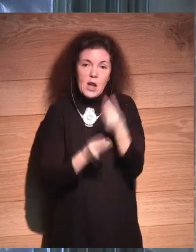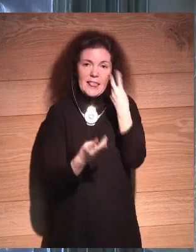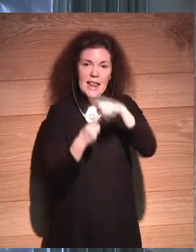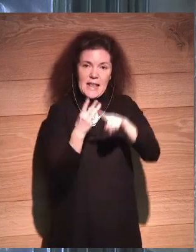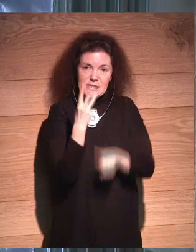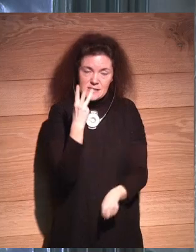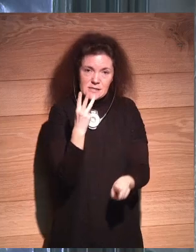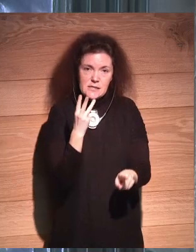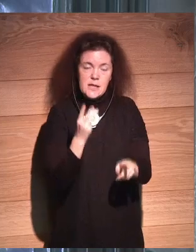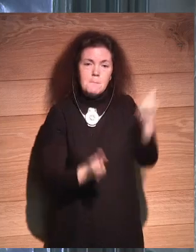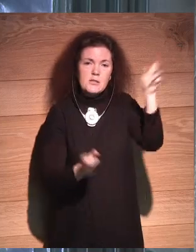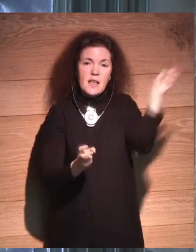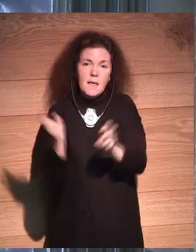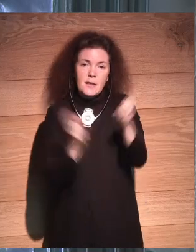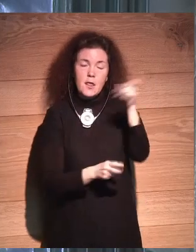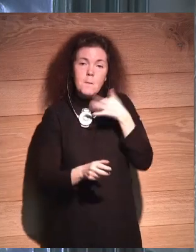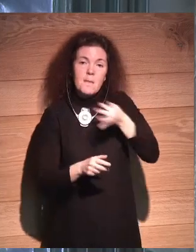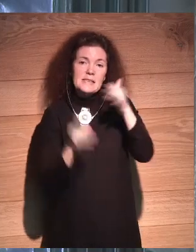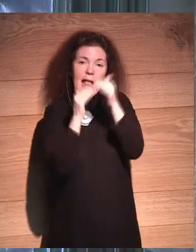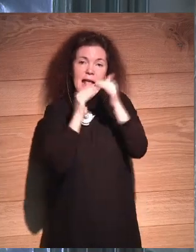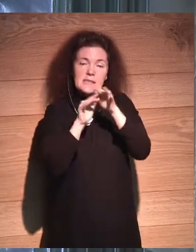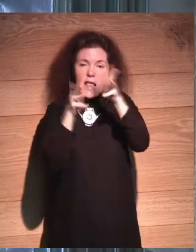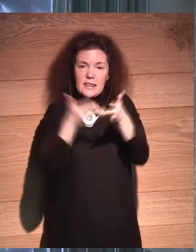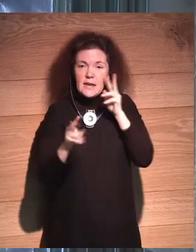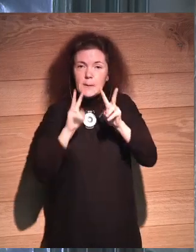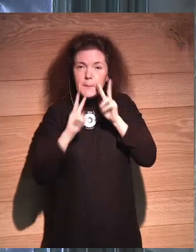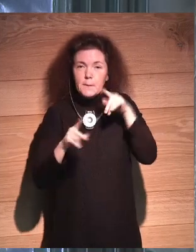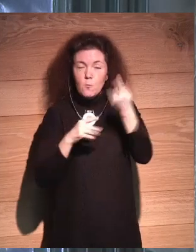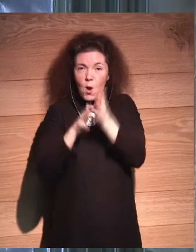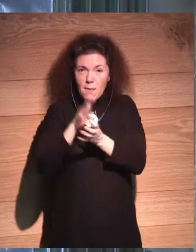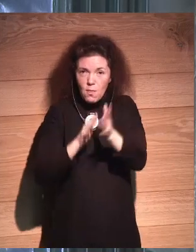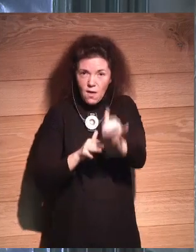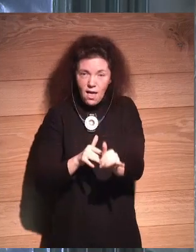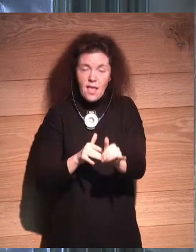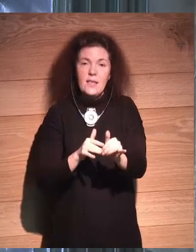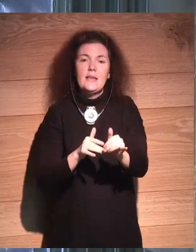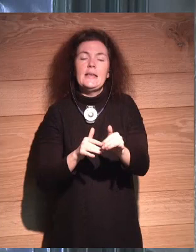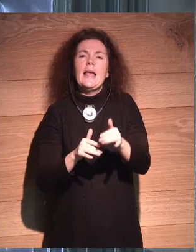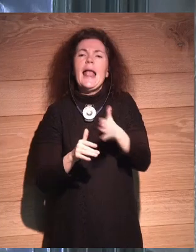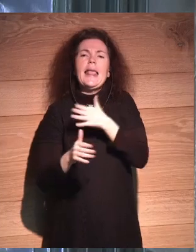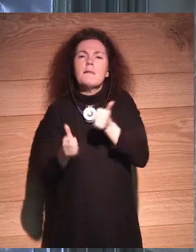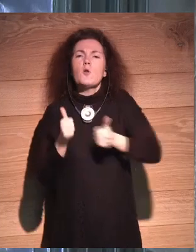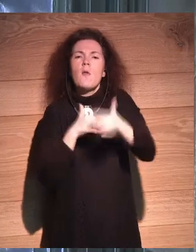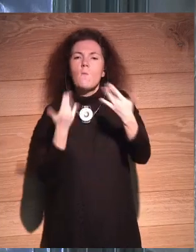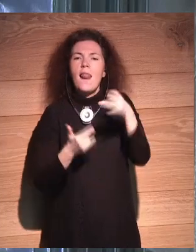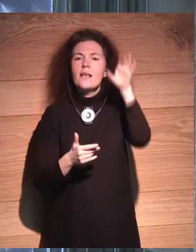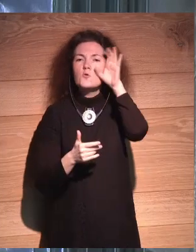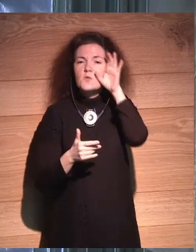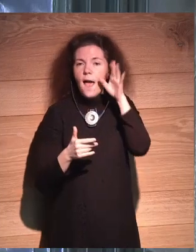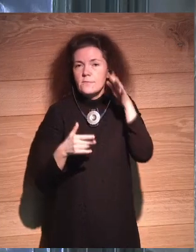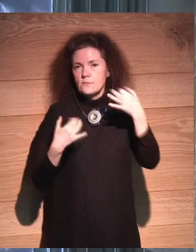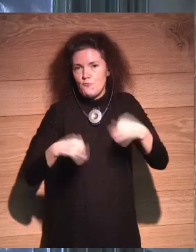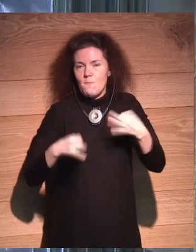principio, todo el mundo que ha venido hoy y los que nos estén siguiendo en sus casas por streaming y lo vean luego grabado, sobre todo lo que quieren es escuchar, como es